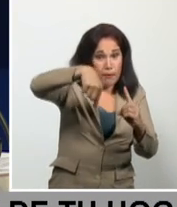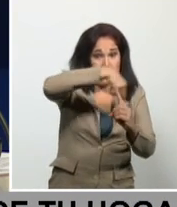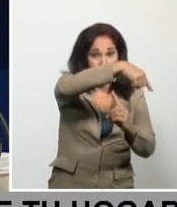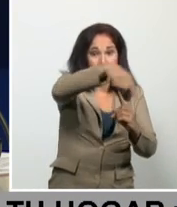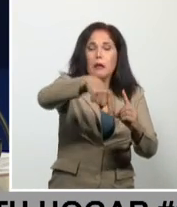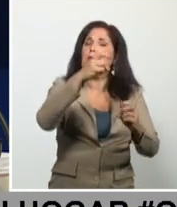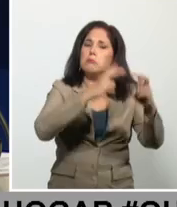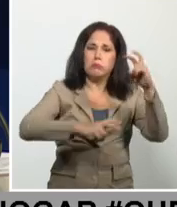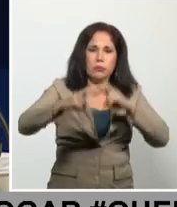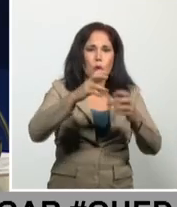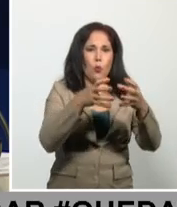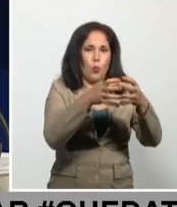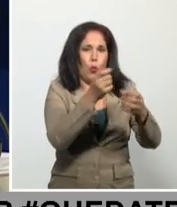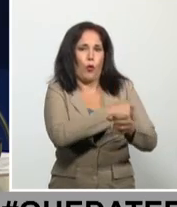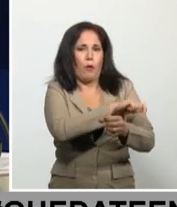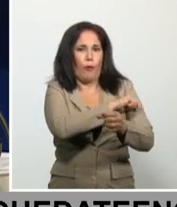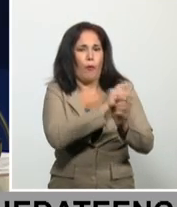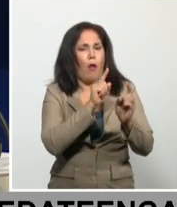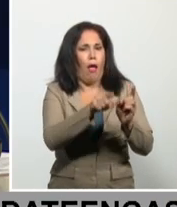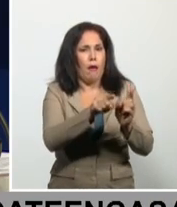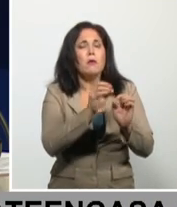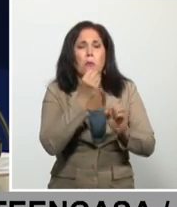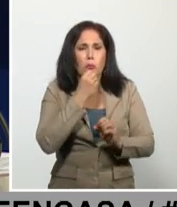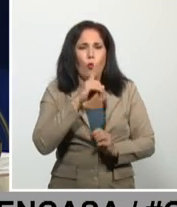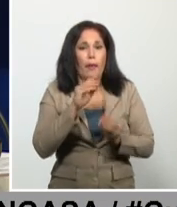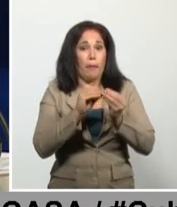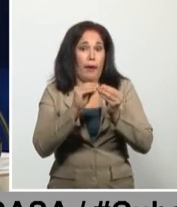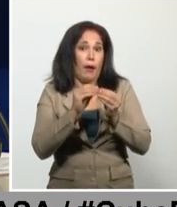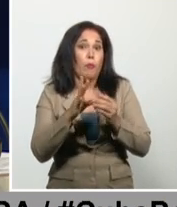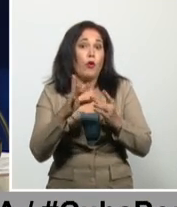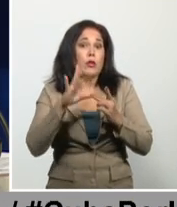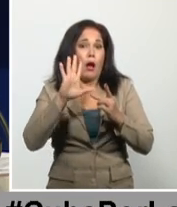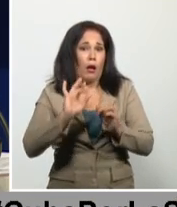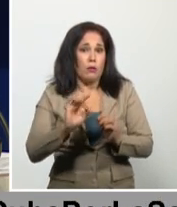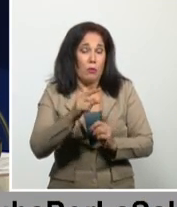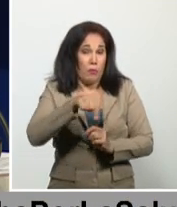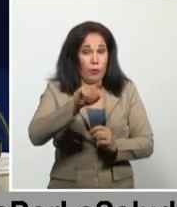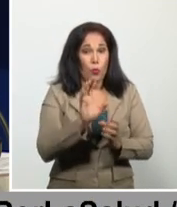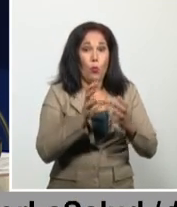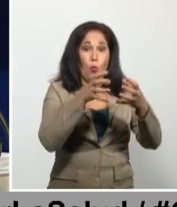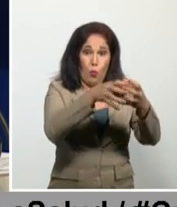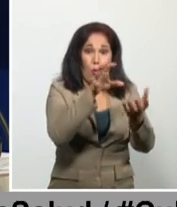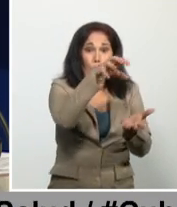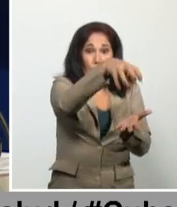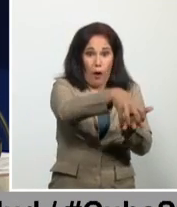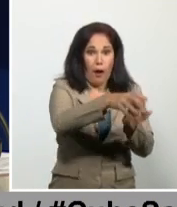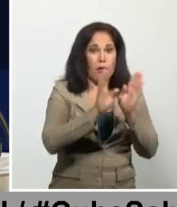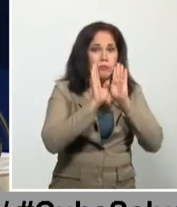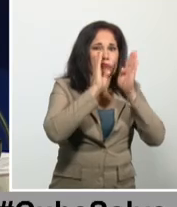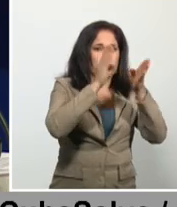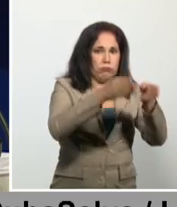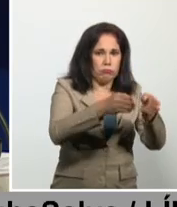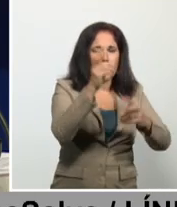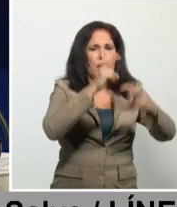estudian grupos de la población que han estado expuestos. Realmente hacia esos lugares dirigimos.